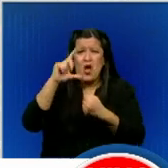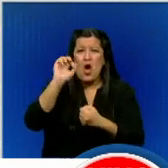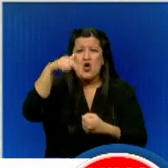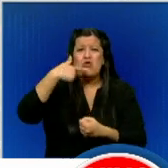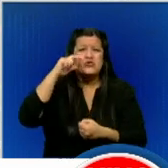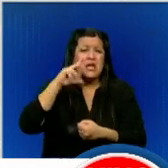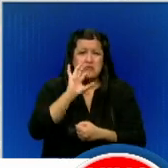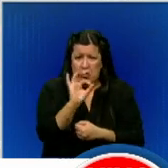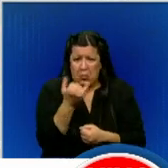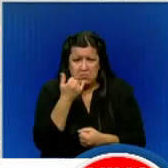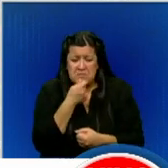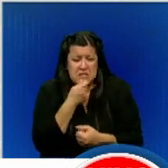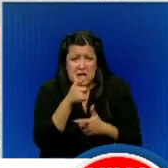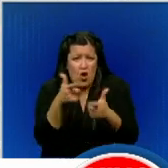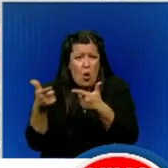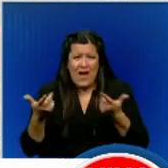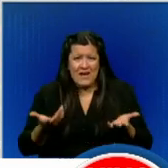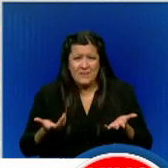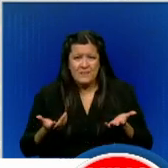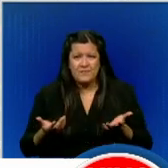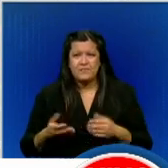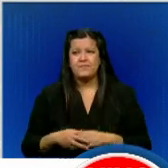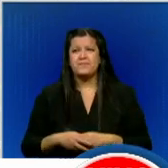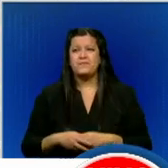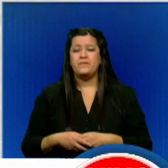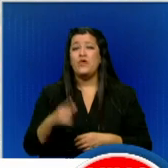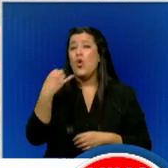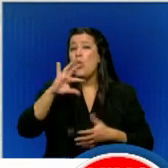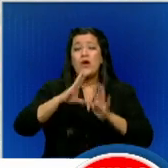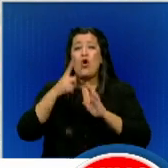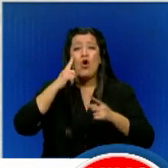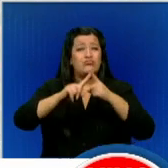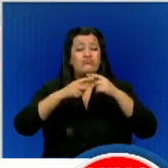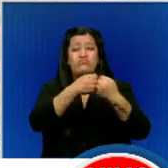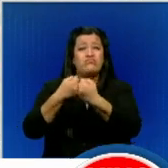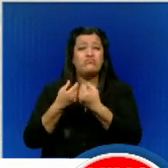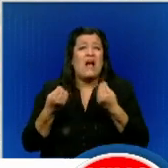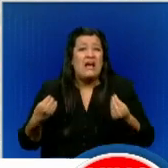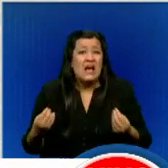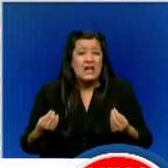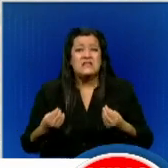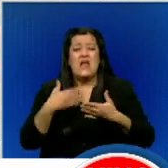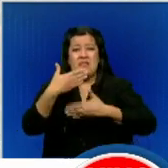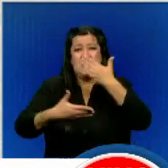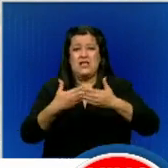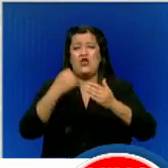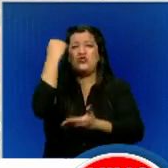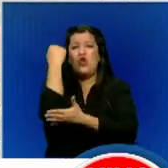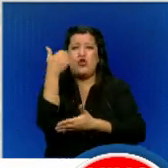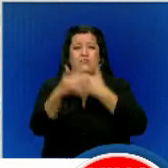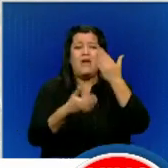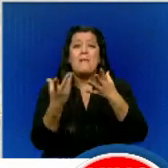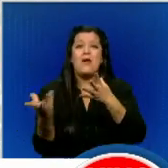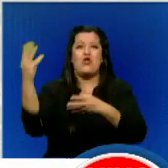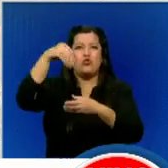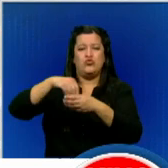consenso si no lo tienen el único consenso imperativo es el del desarrollo y el crecimiento económico con inclusión